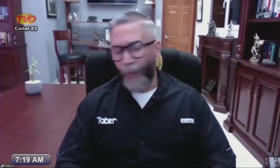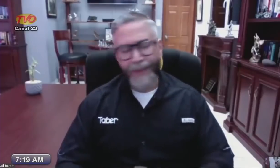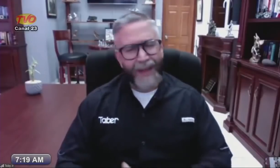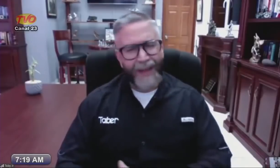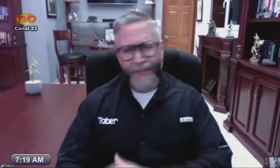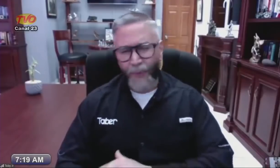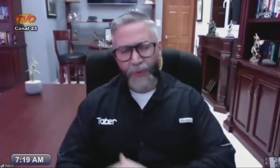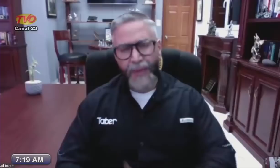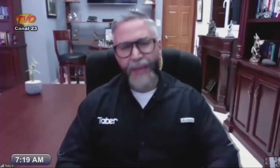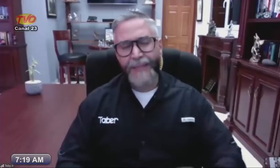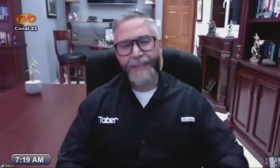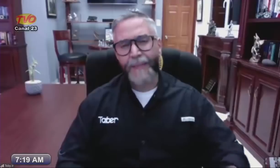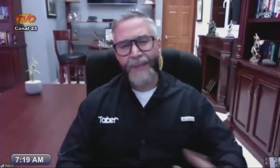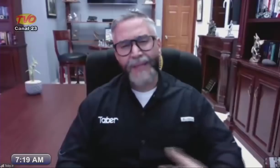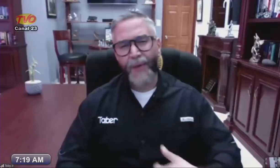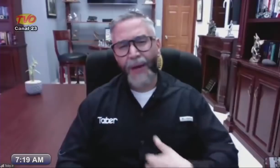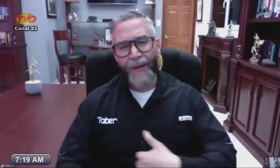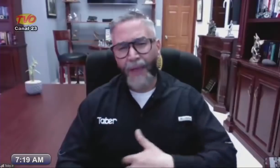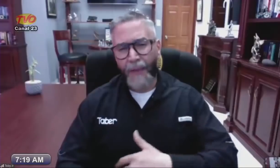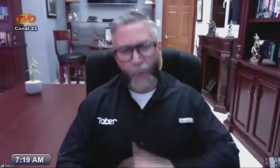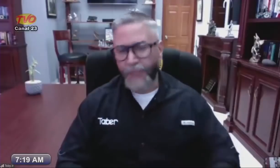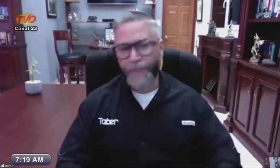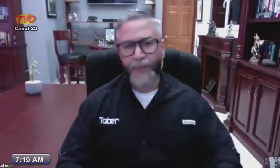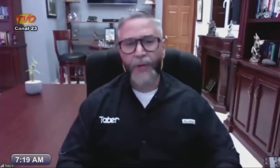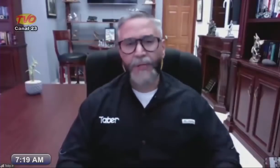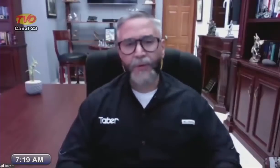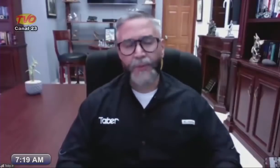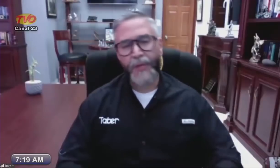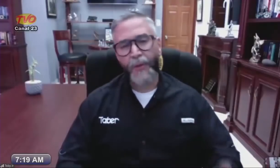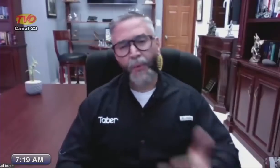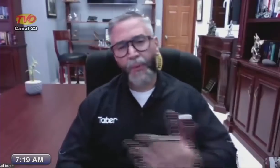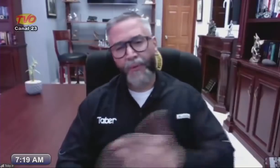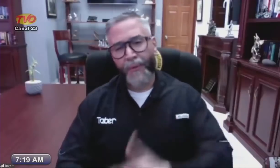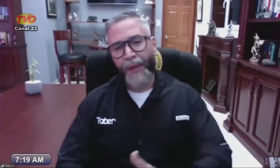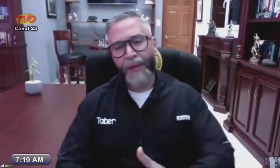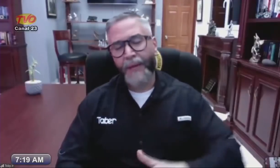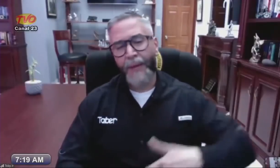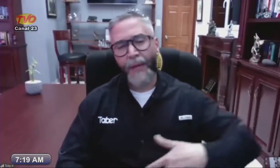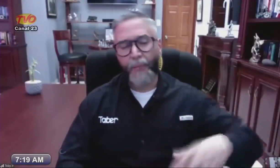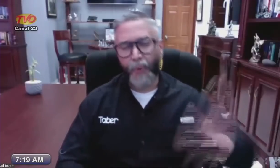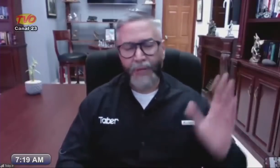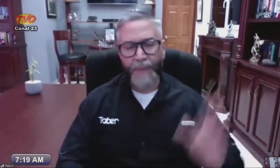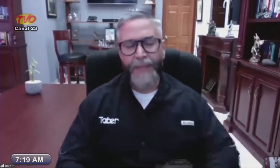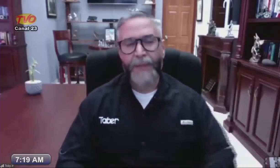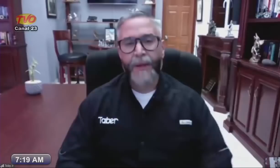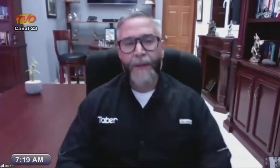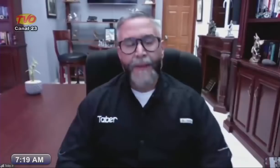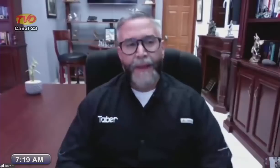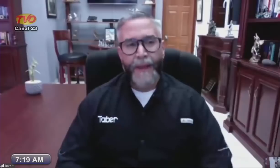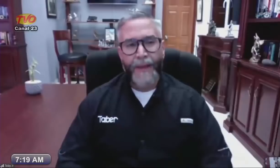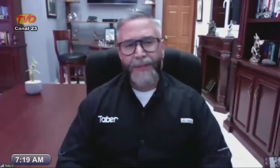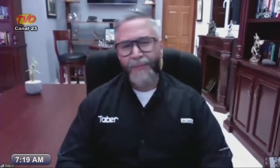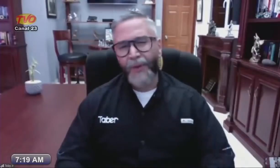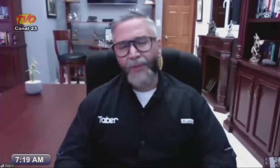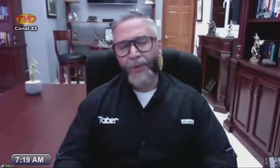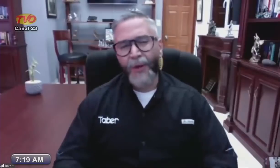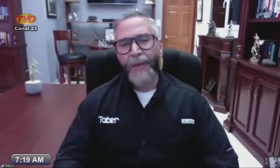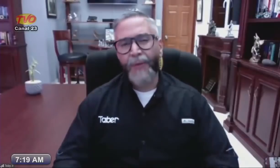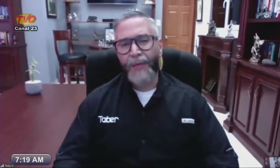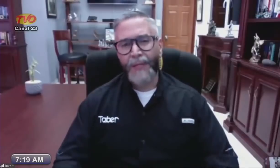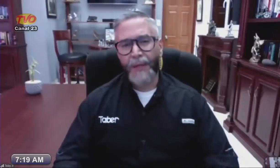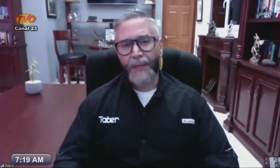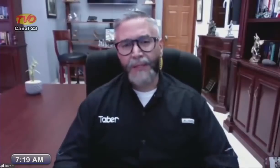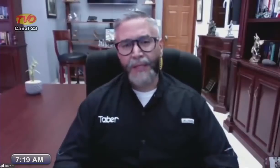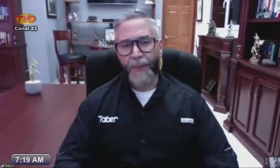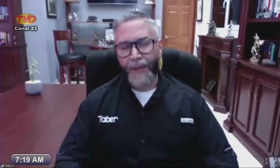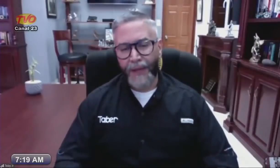hubo ataques frontales que se pasearon en la vida de muchas personas comenzando por mi familia y terminando por otras más xy bueno señor